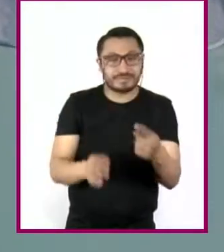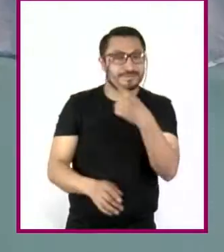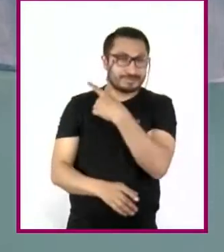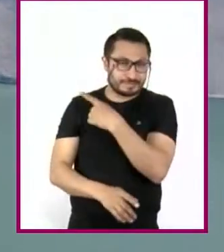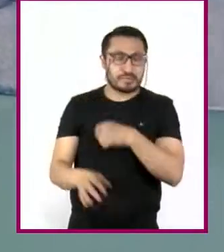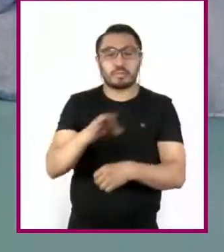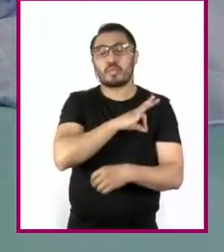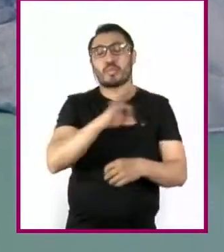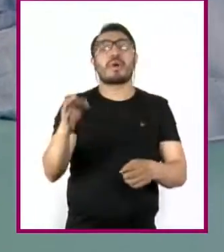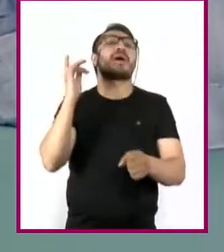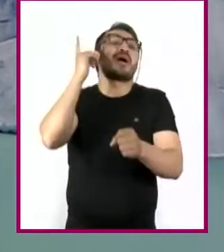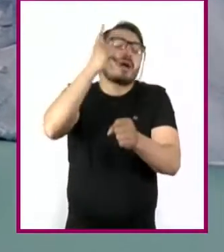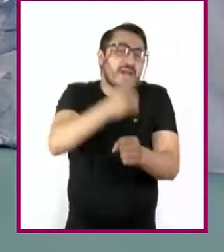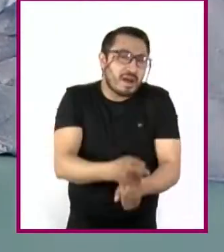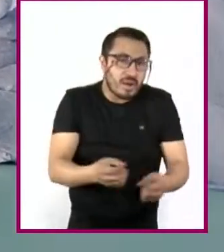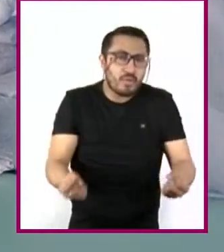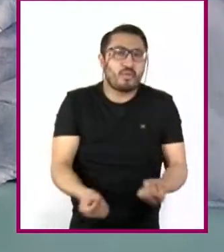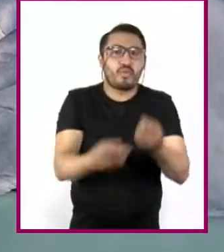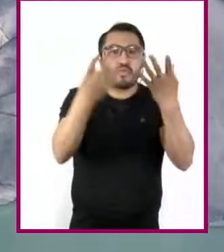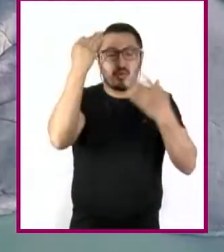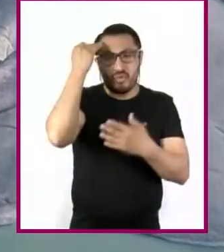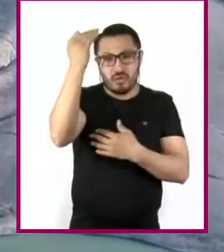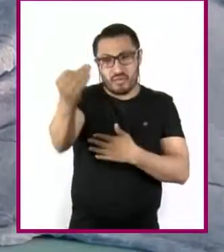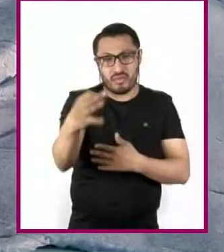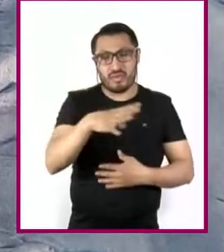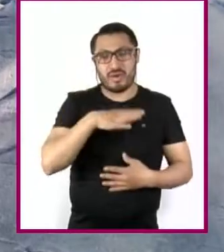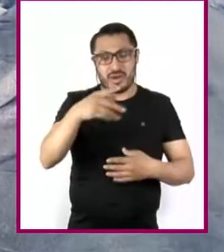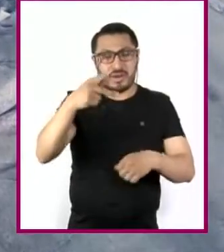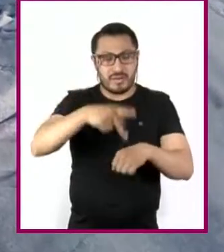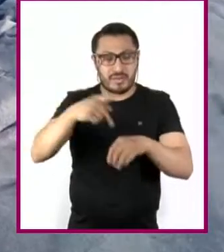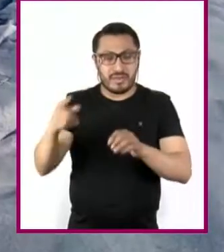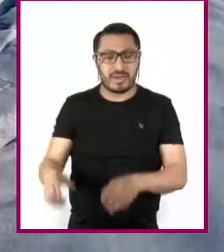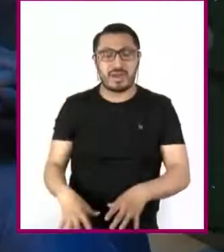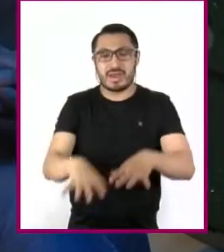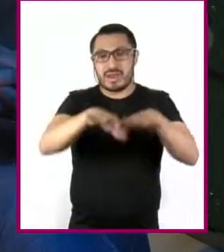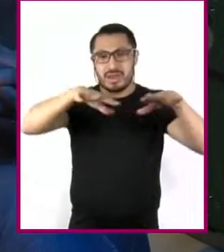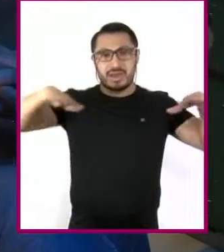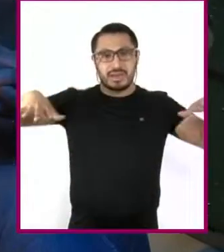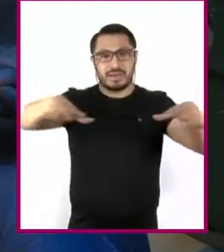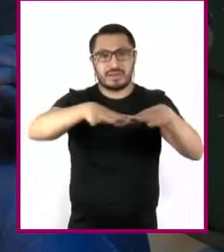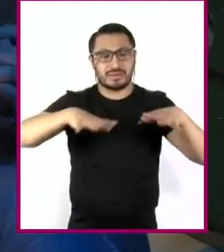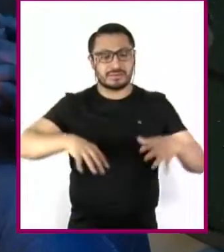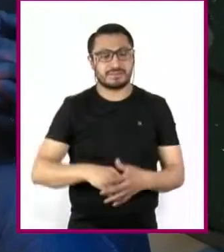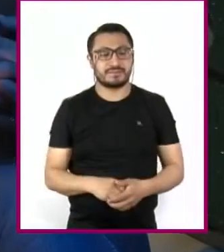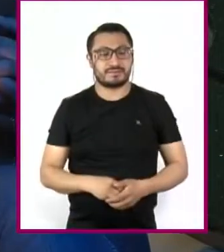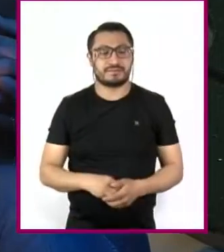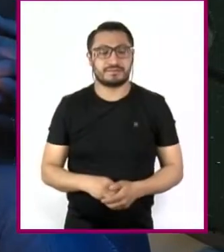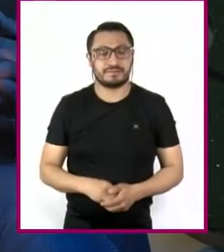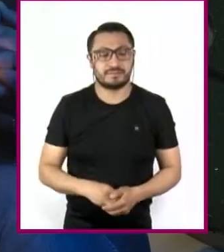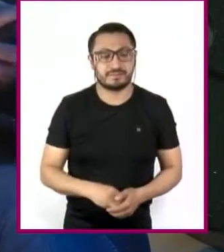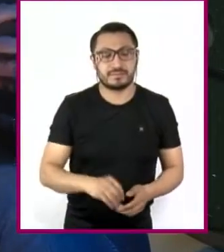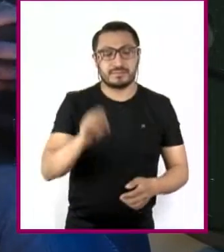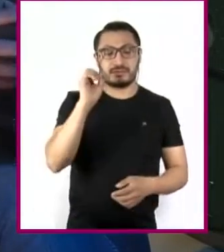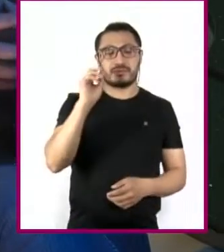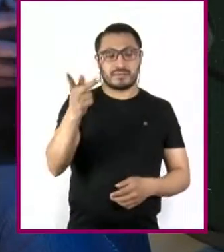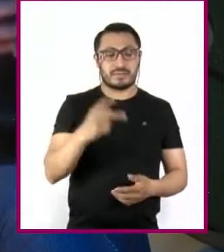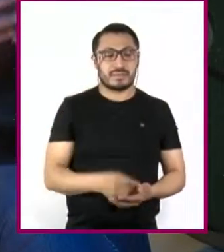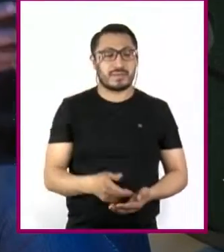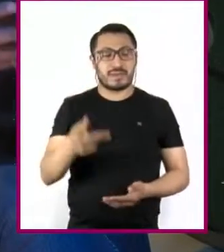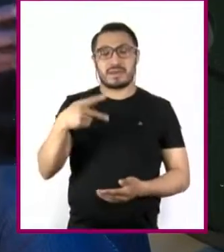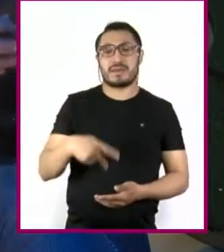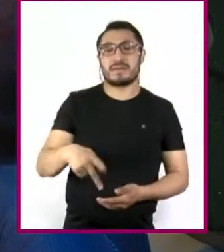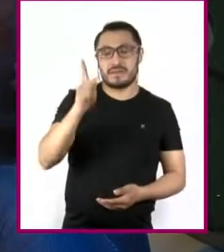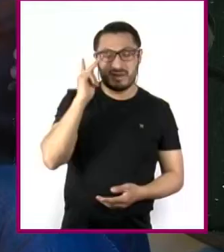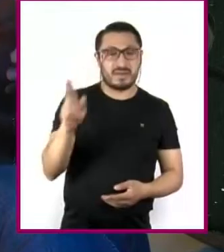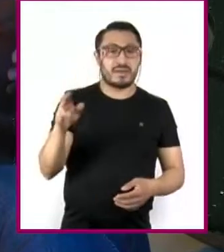se puede saber qué tanto tiempo estuvo expuesta la roca en la superficie. Ok, ok. Oye, pero